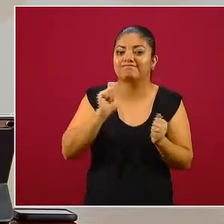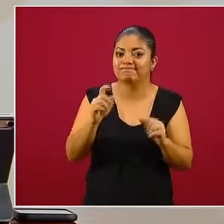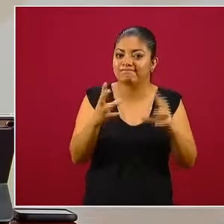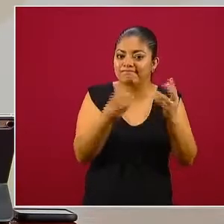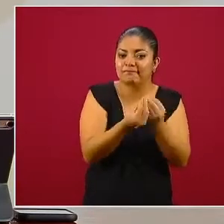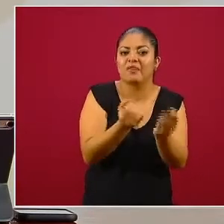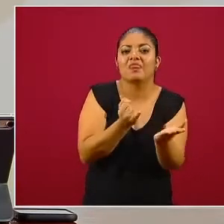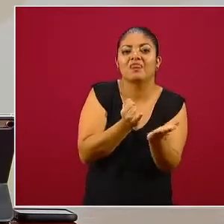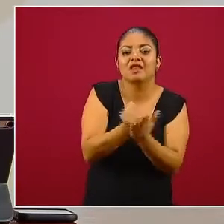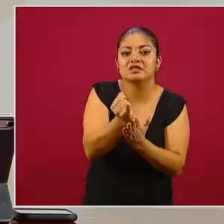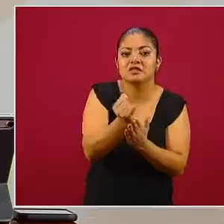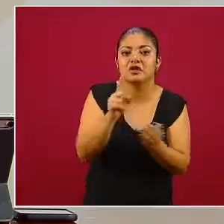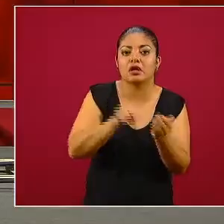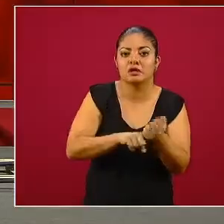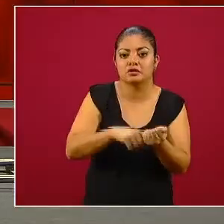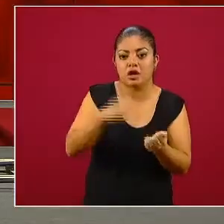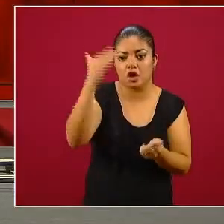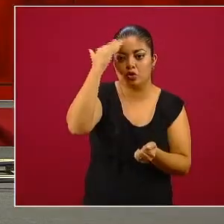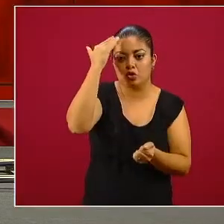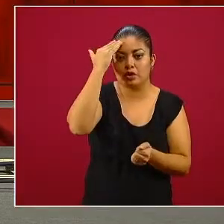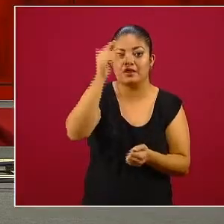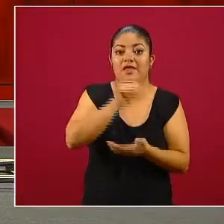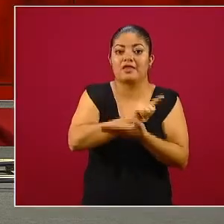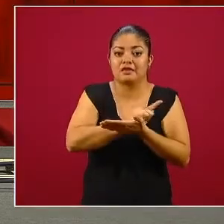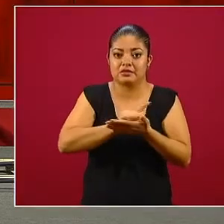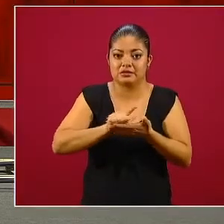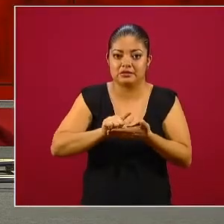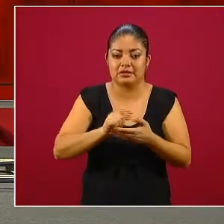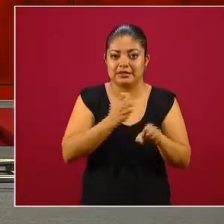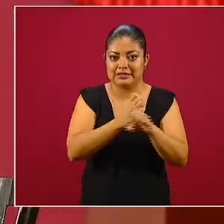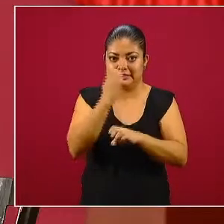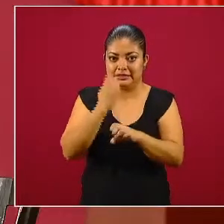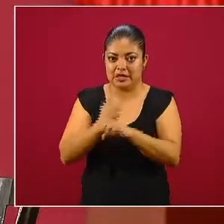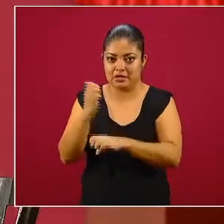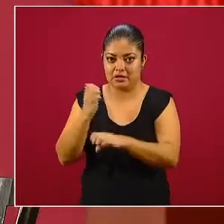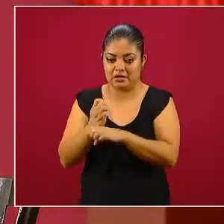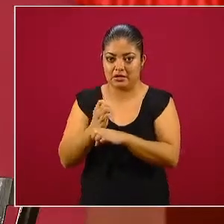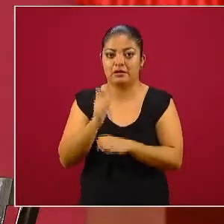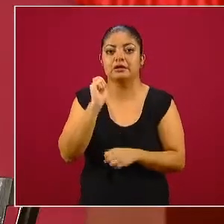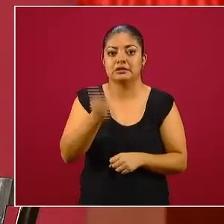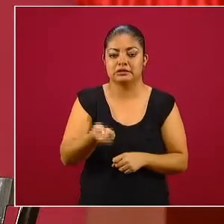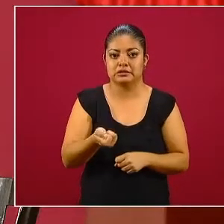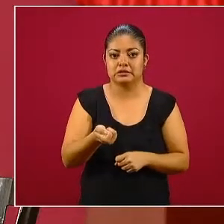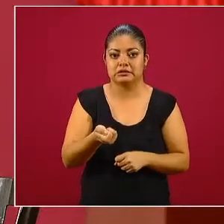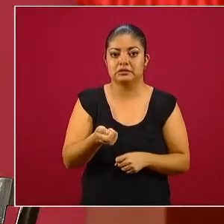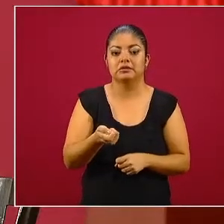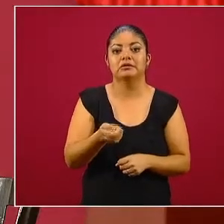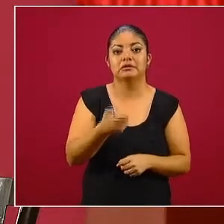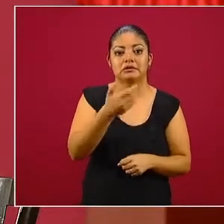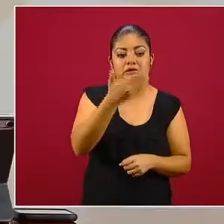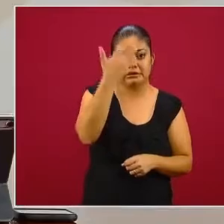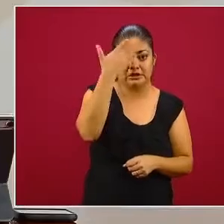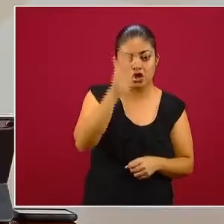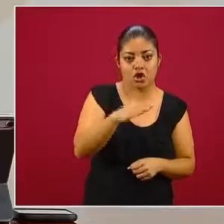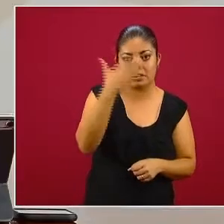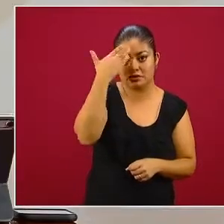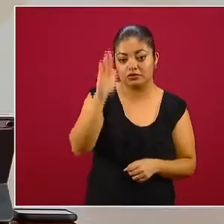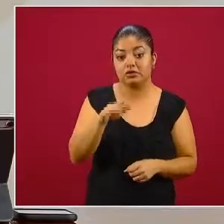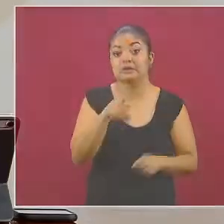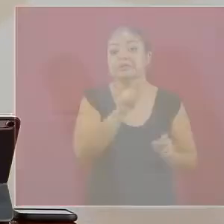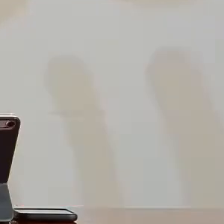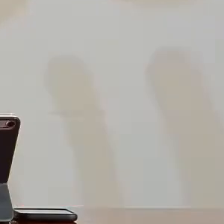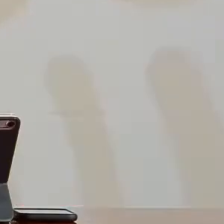la decisión de las autoridades sanitarias de los estados, que son las señoras y señores